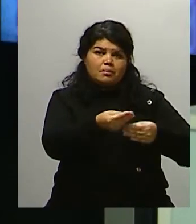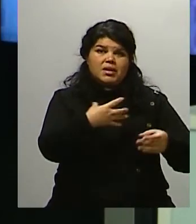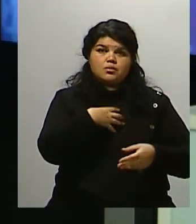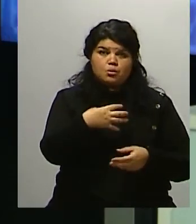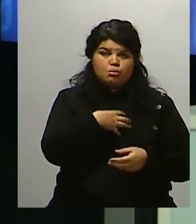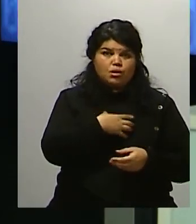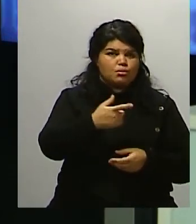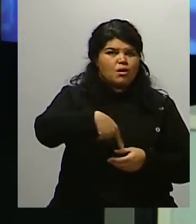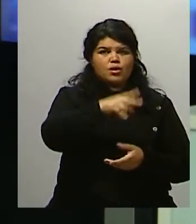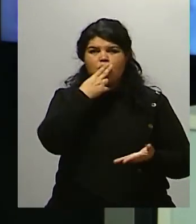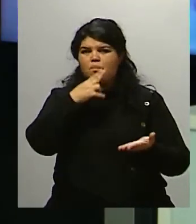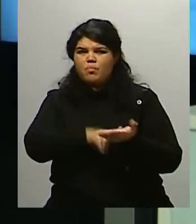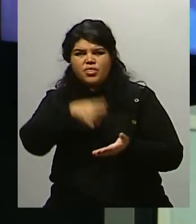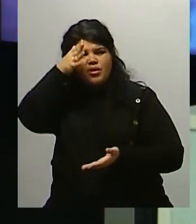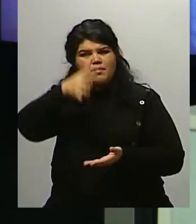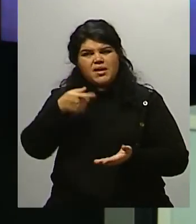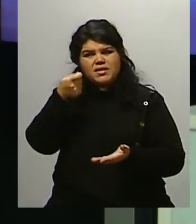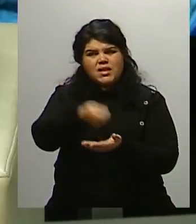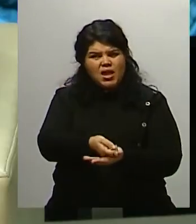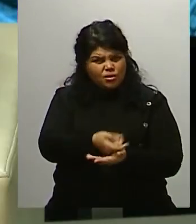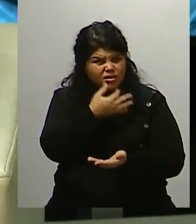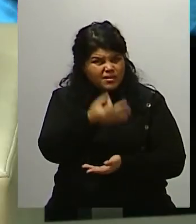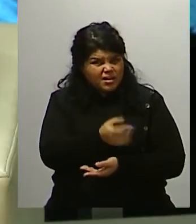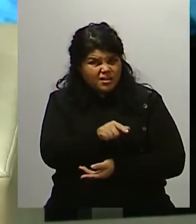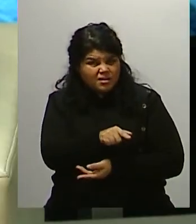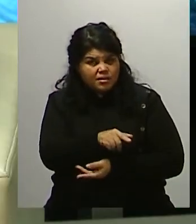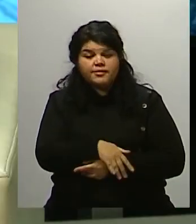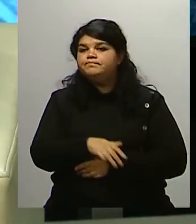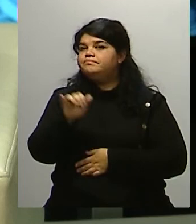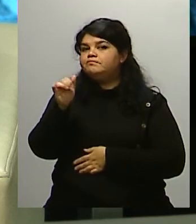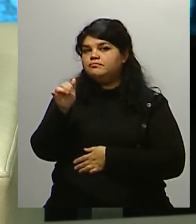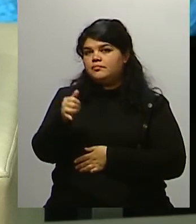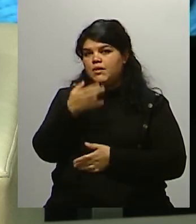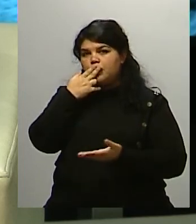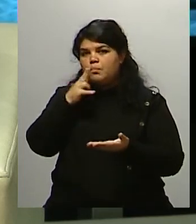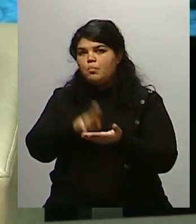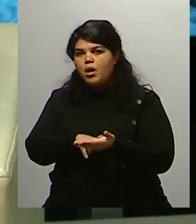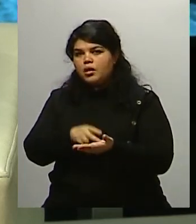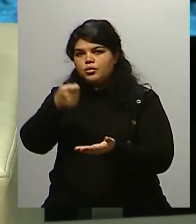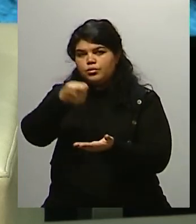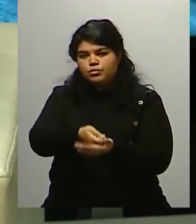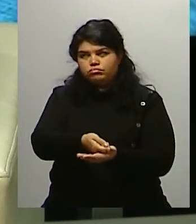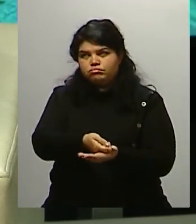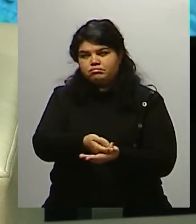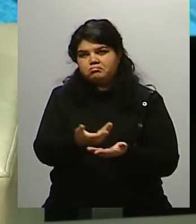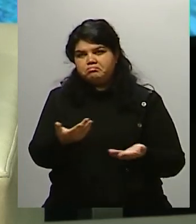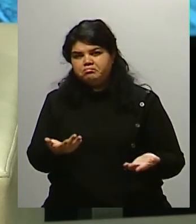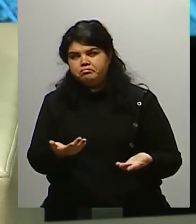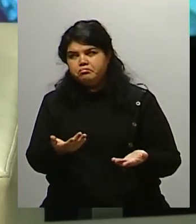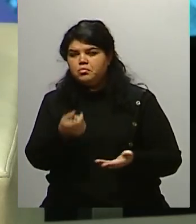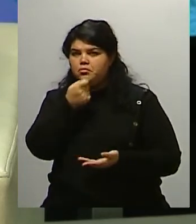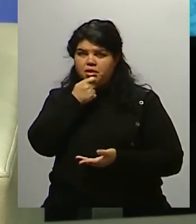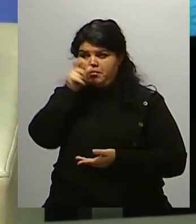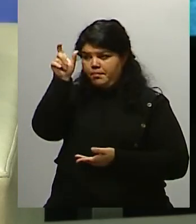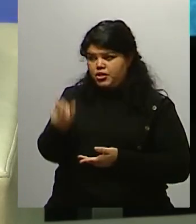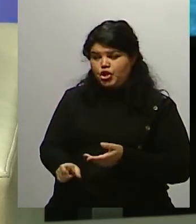impositiva en nuestro país. ¿Es tan así? Es así. La carga impositiva, aproximadamente un trabajador, poner un trabajador en blanco,